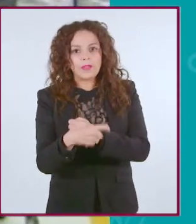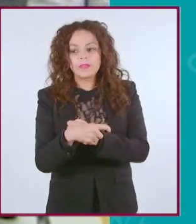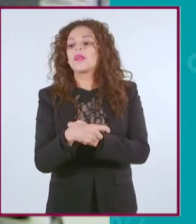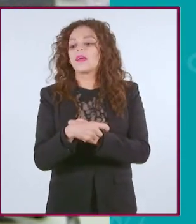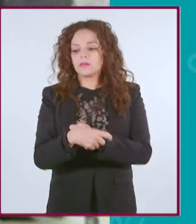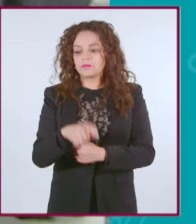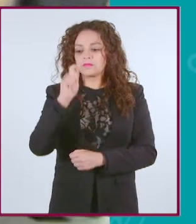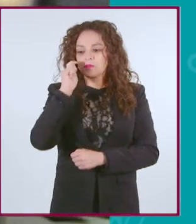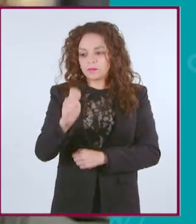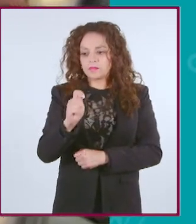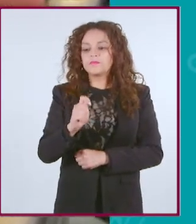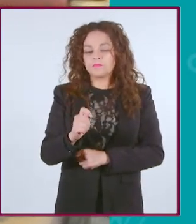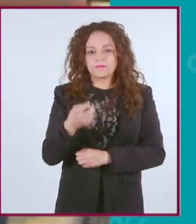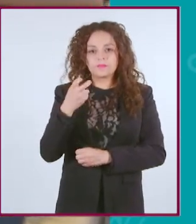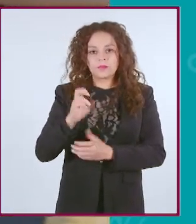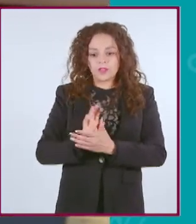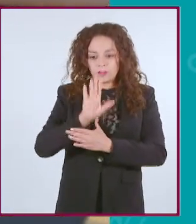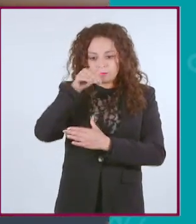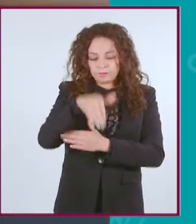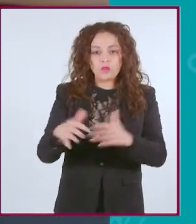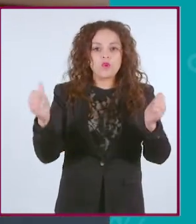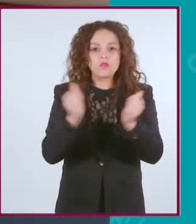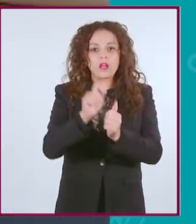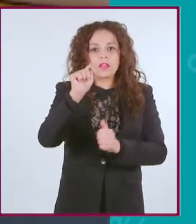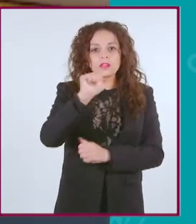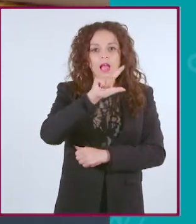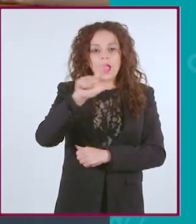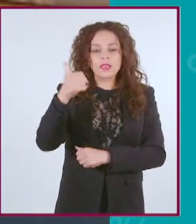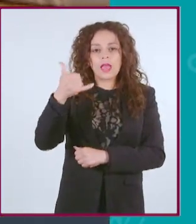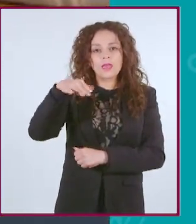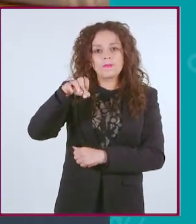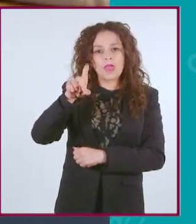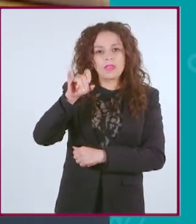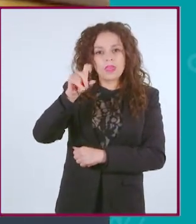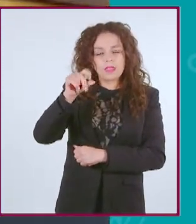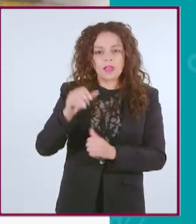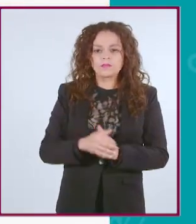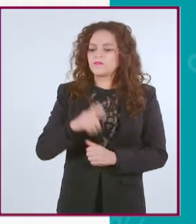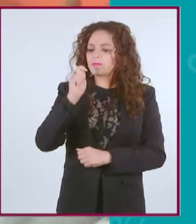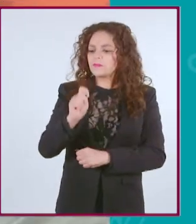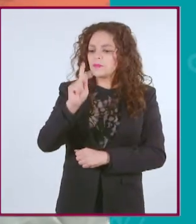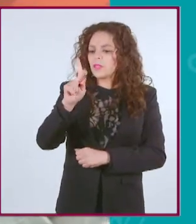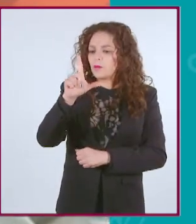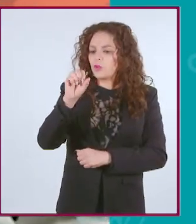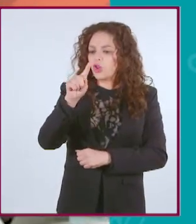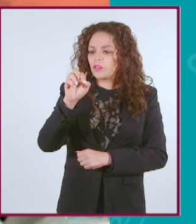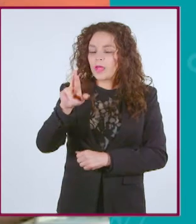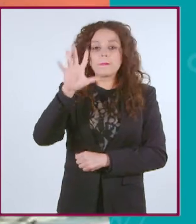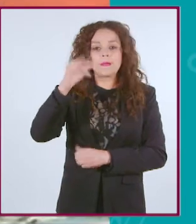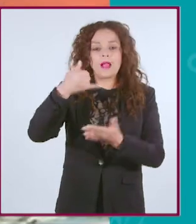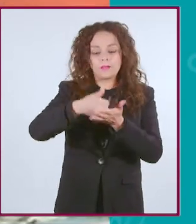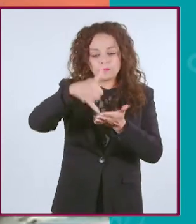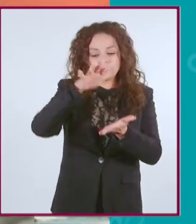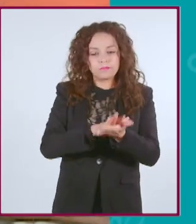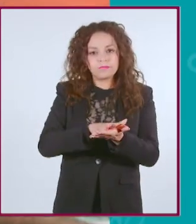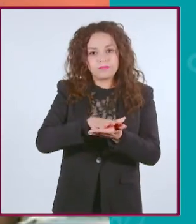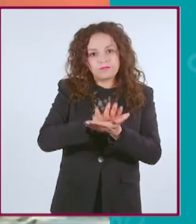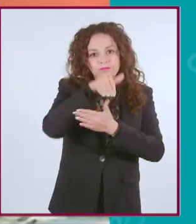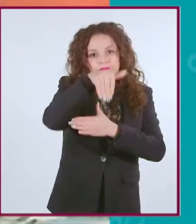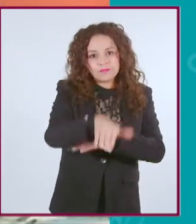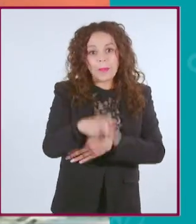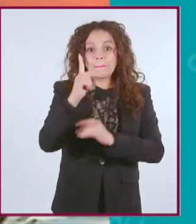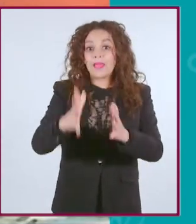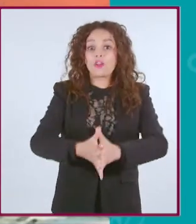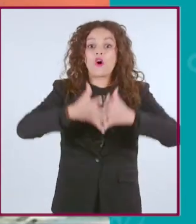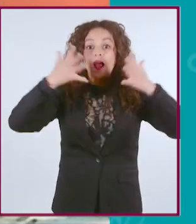lo que son los patrones en tallas y medidas. ¿Qué es un plotter, perdón? Es como si fuera una impresora pero en grande y ahí nosotros ya tenemos la medida.